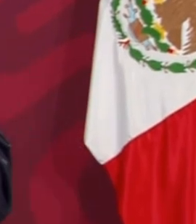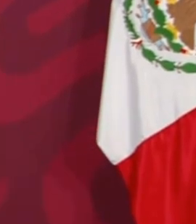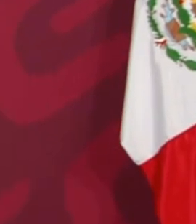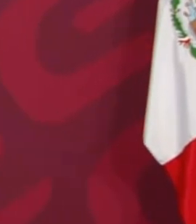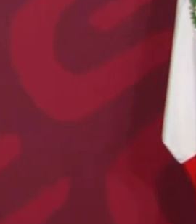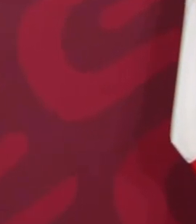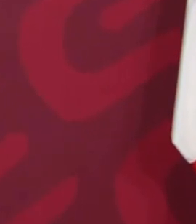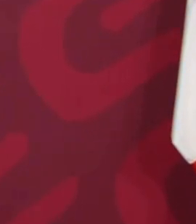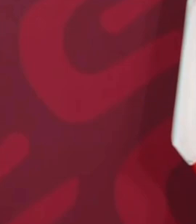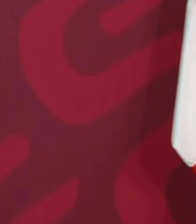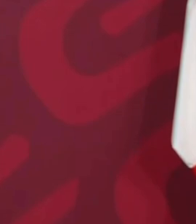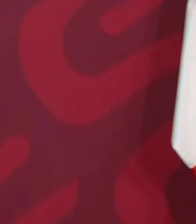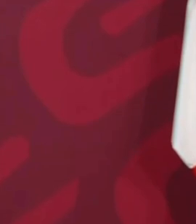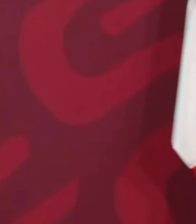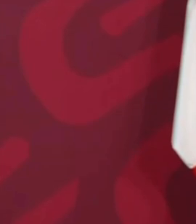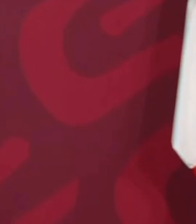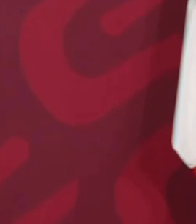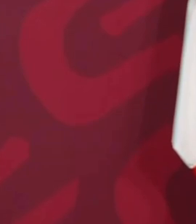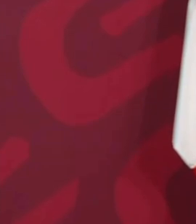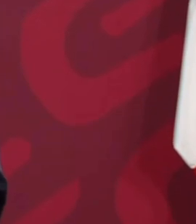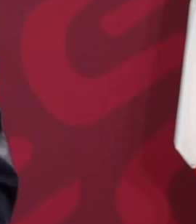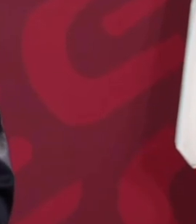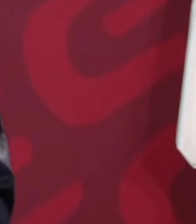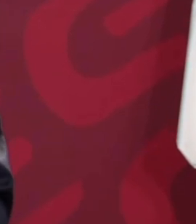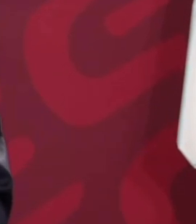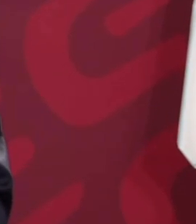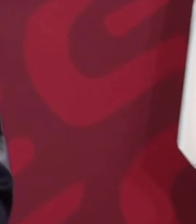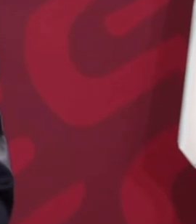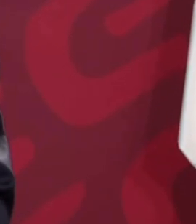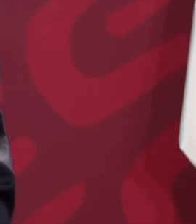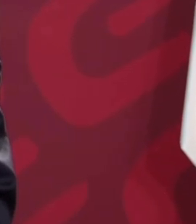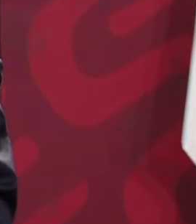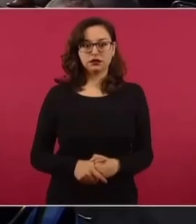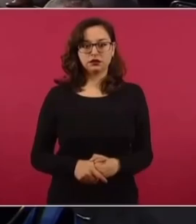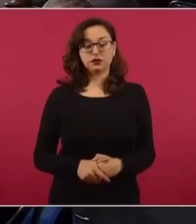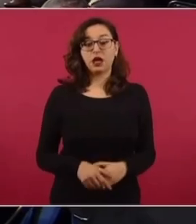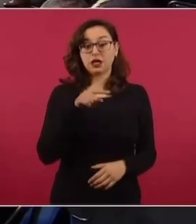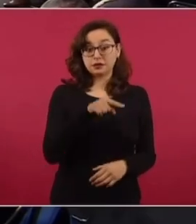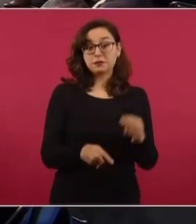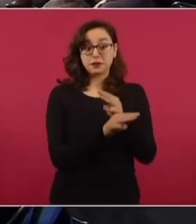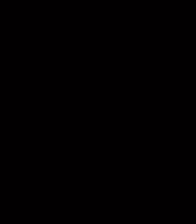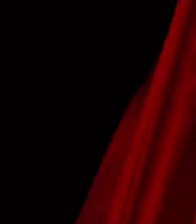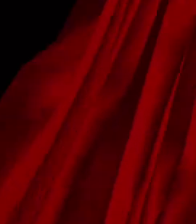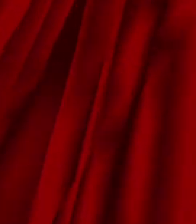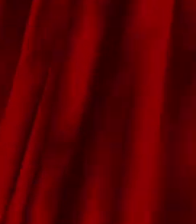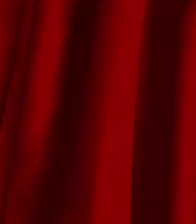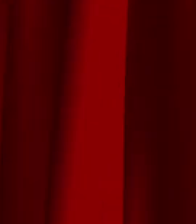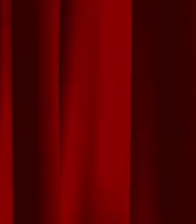ese banco de material para construir carreteras en Estados Unidos. Apúntele bien.